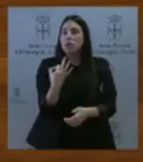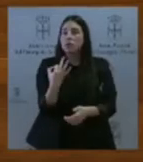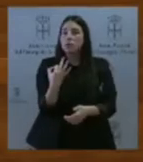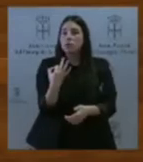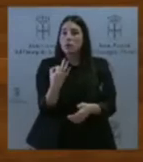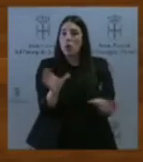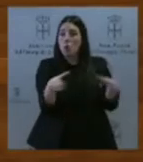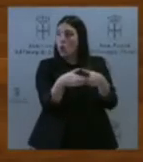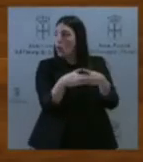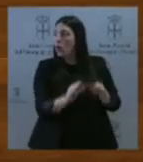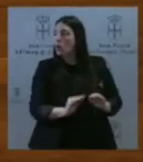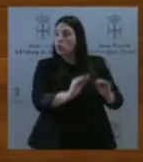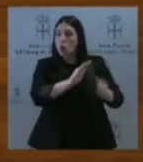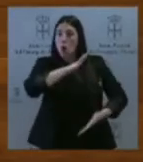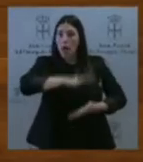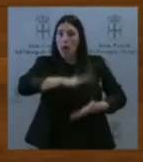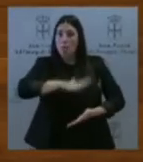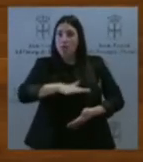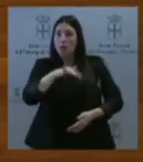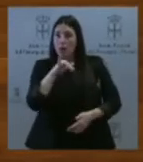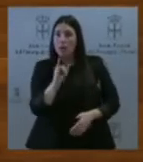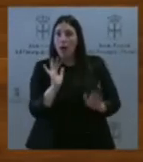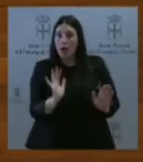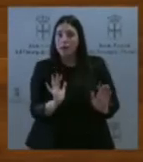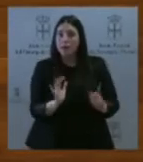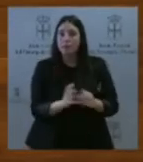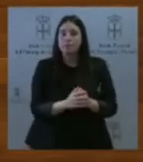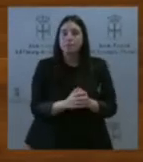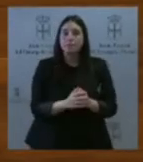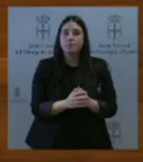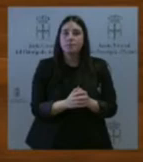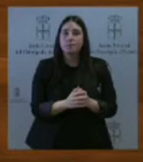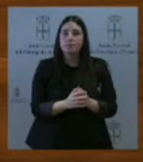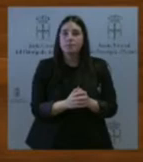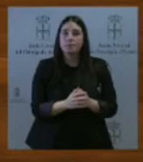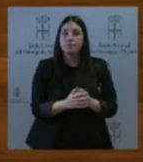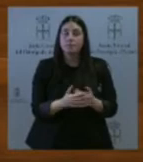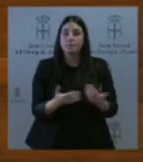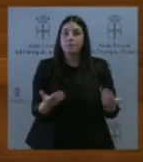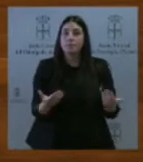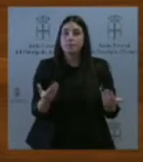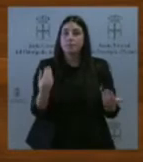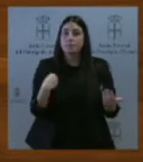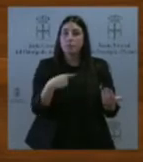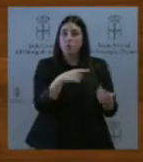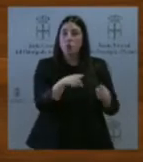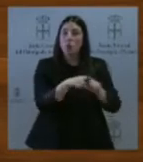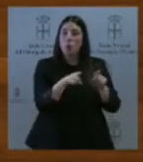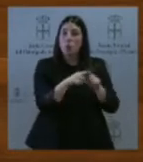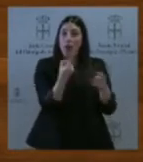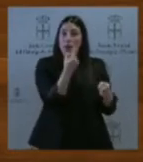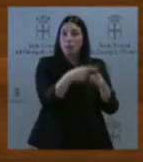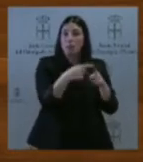virtud de esos elementos que quedan fuera del artículo 6b. Ustedes tienen esa